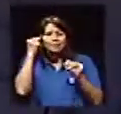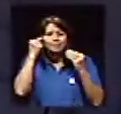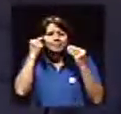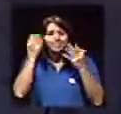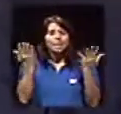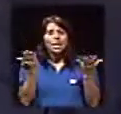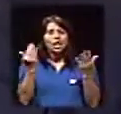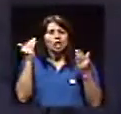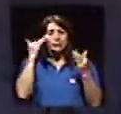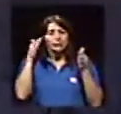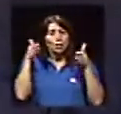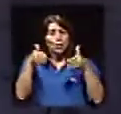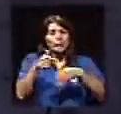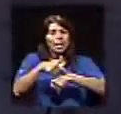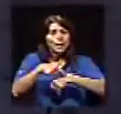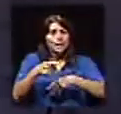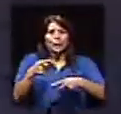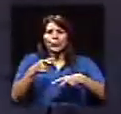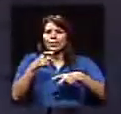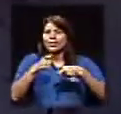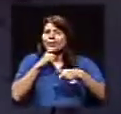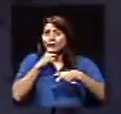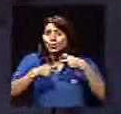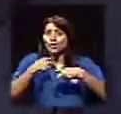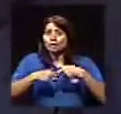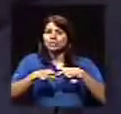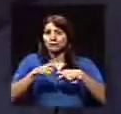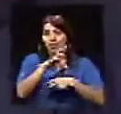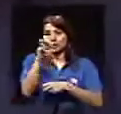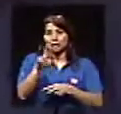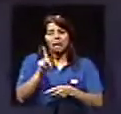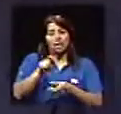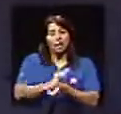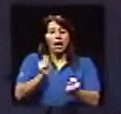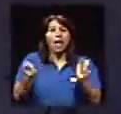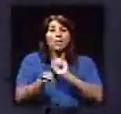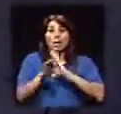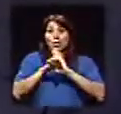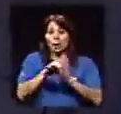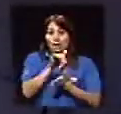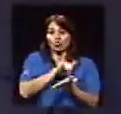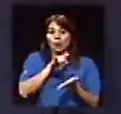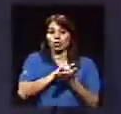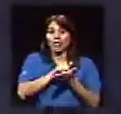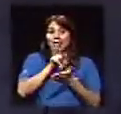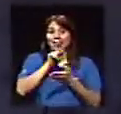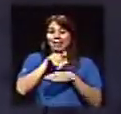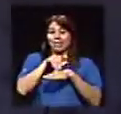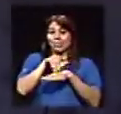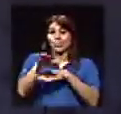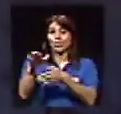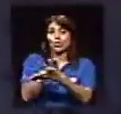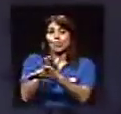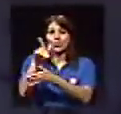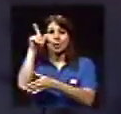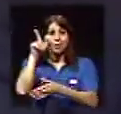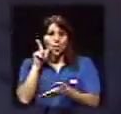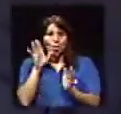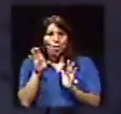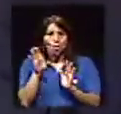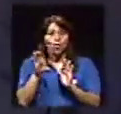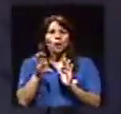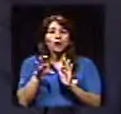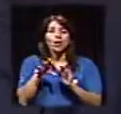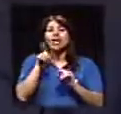eso deberíamos de cambiarlo en Costa Rica. Cuando hay que mandar un documento de San José a Limón, por ejemplo, alguna de los cantones de